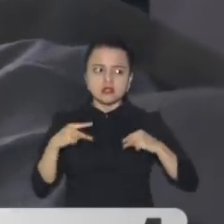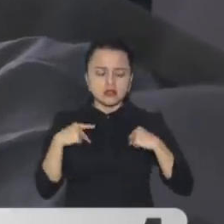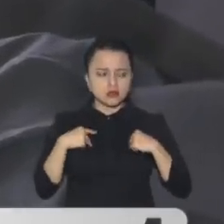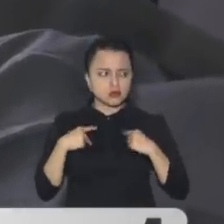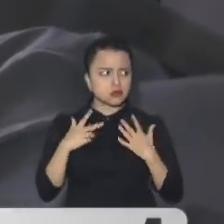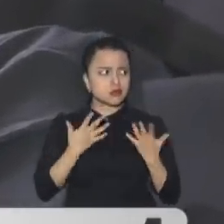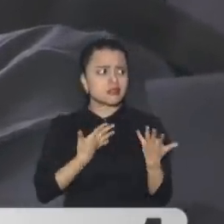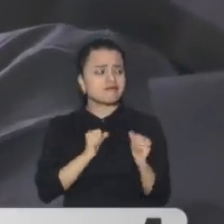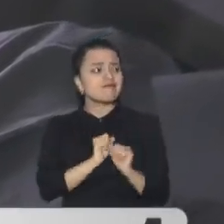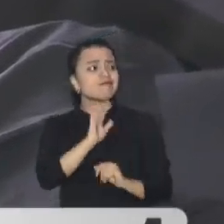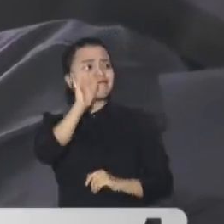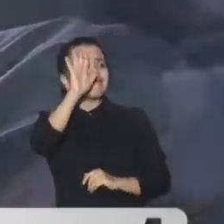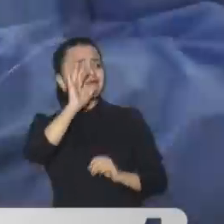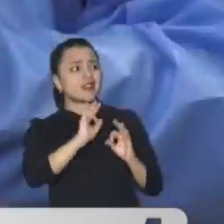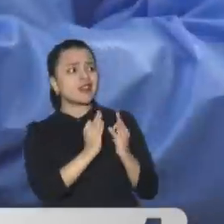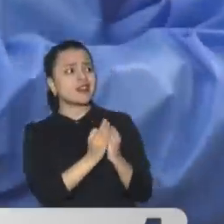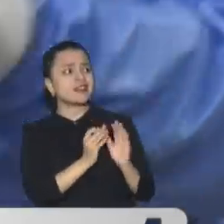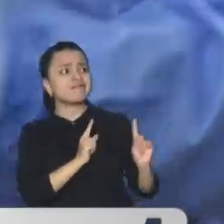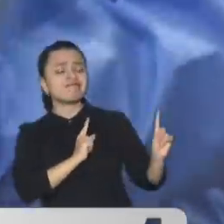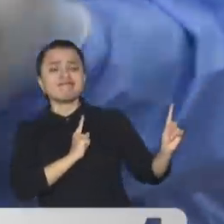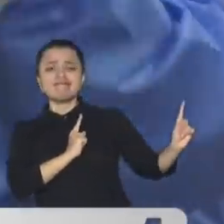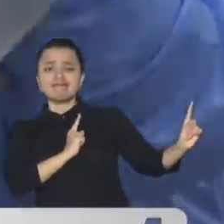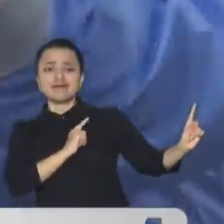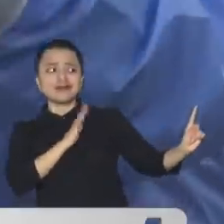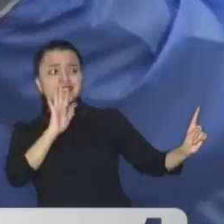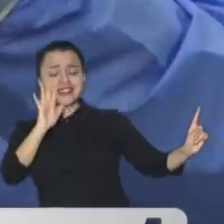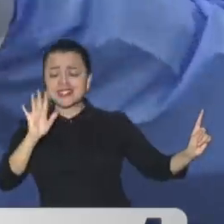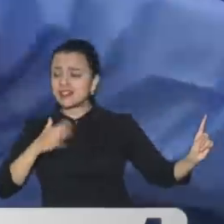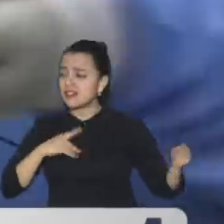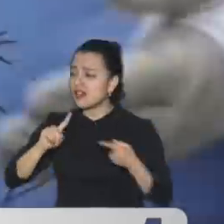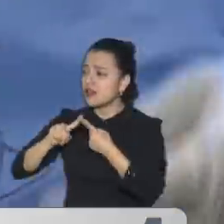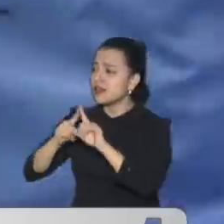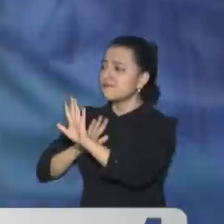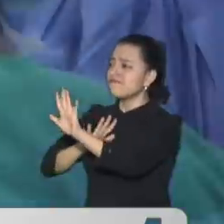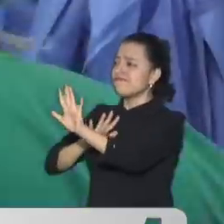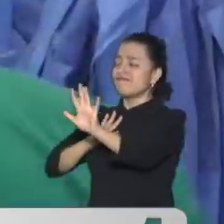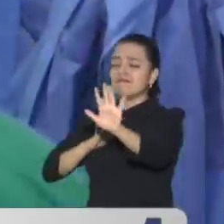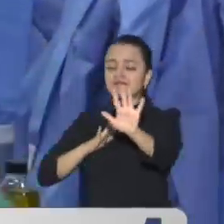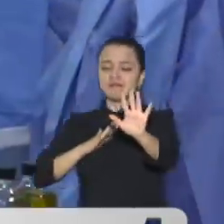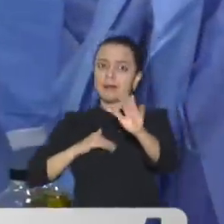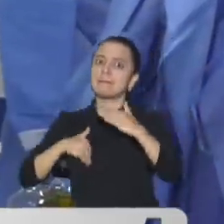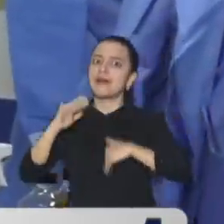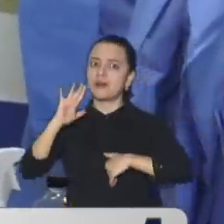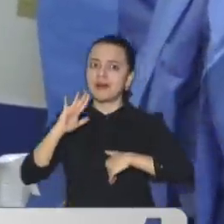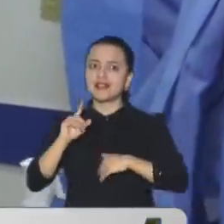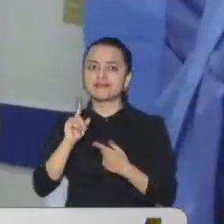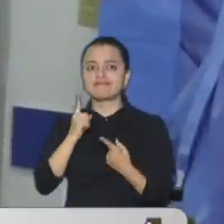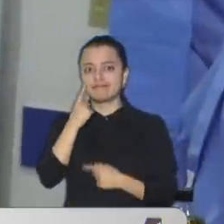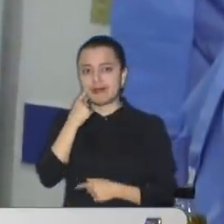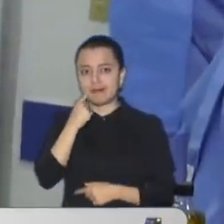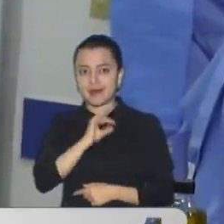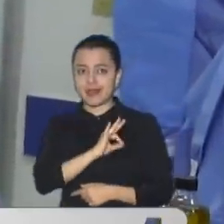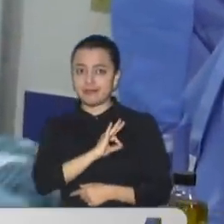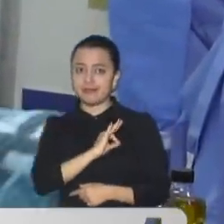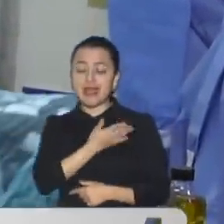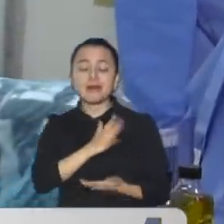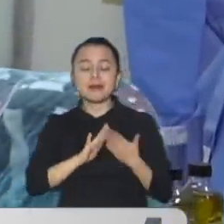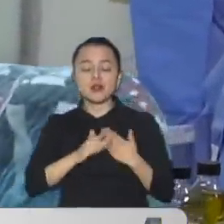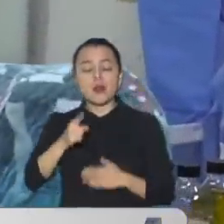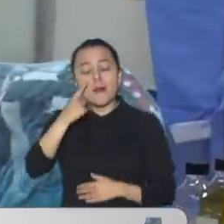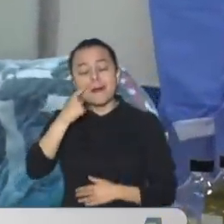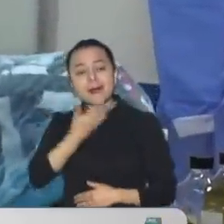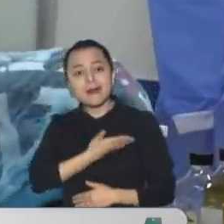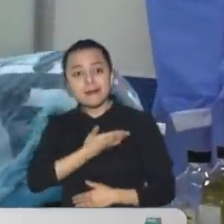visto alejada de su familia, de sus amigos y por supuesto de sus padres, sobre todo, que son adultos mayores.